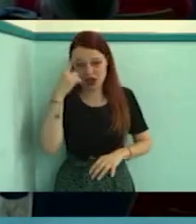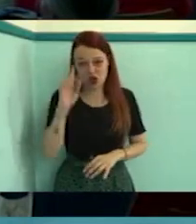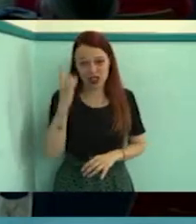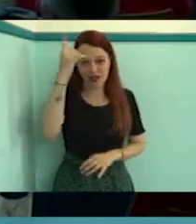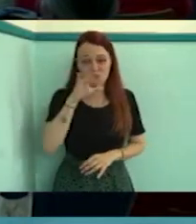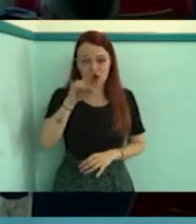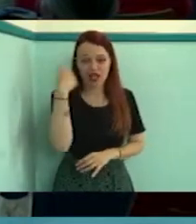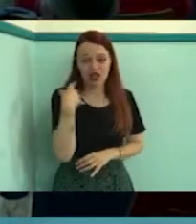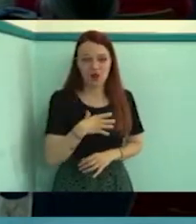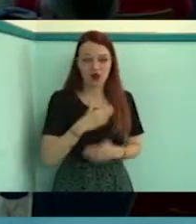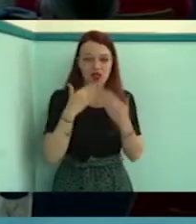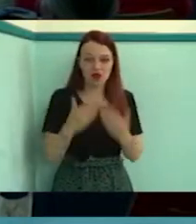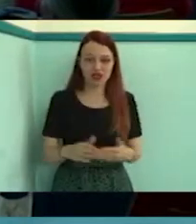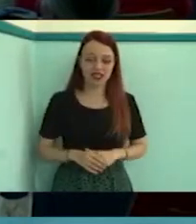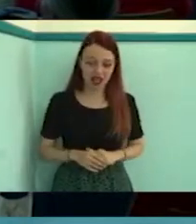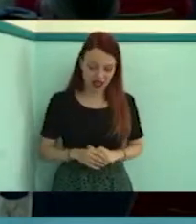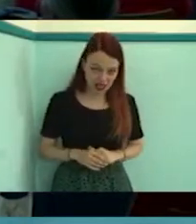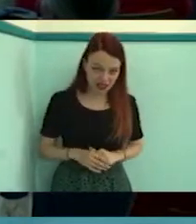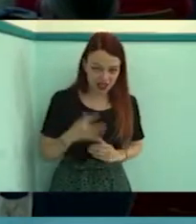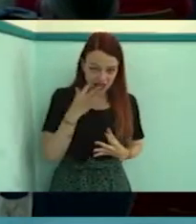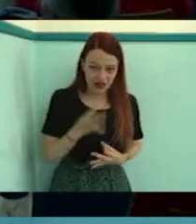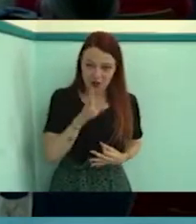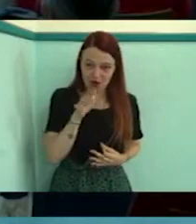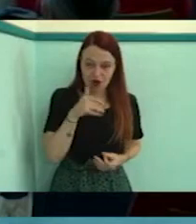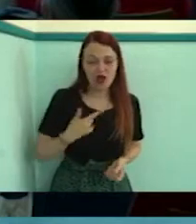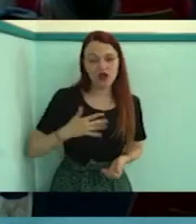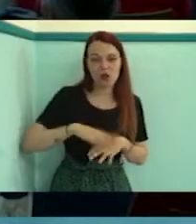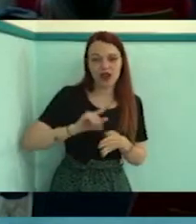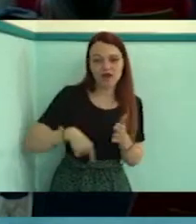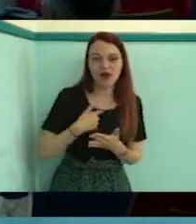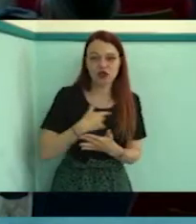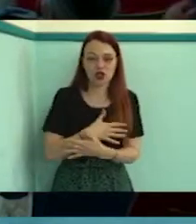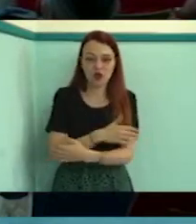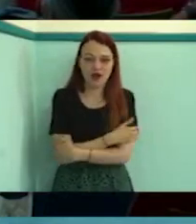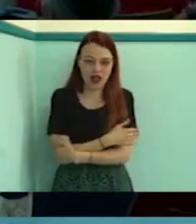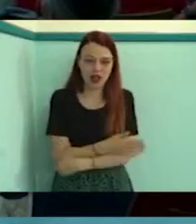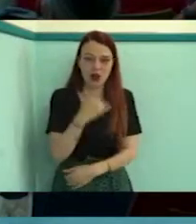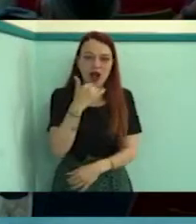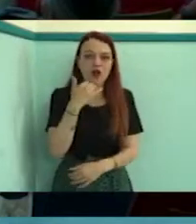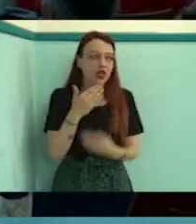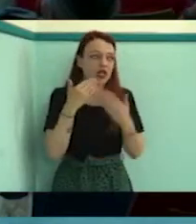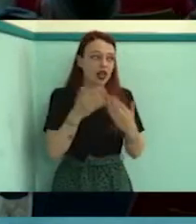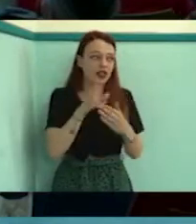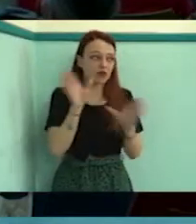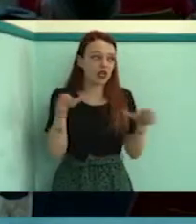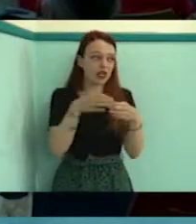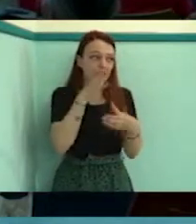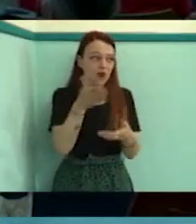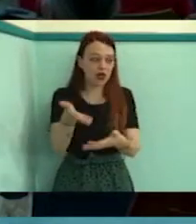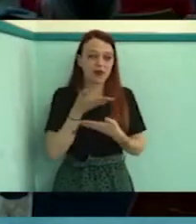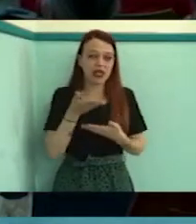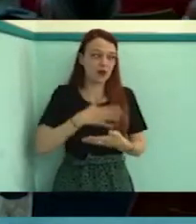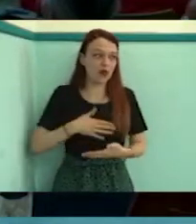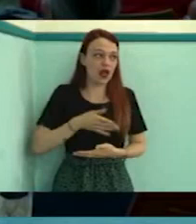no pude que muchísimas gracias de verdad que cualquier cosita voy a estar por aquí ahora para firmar para daros un abrazo para lo que sea y que gracias de nuevo al equipo por invitarme que ha sido un